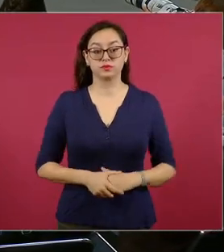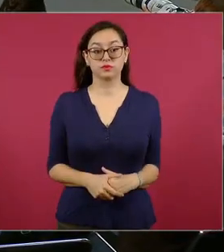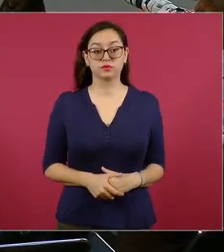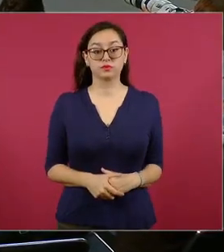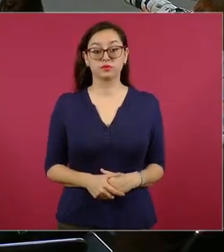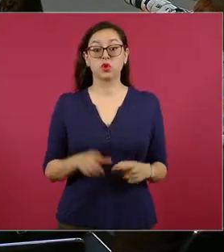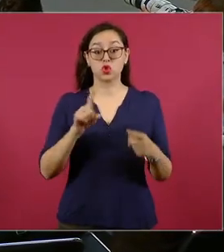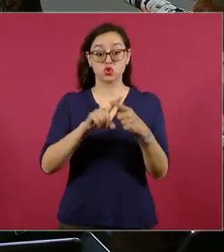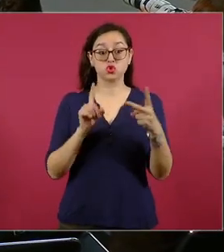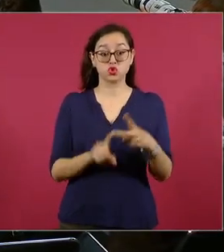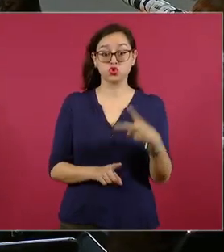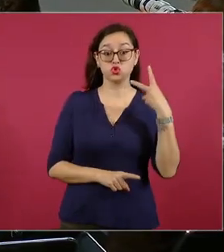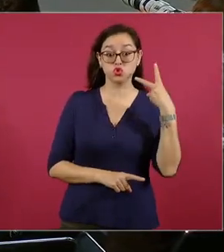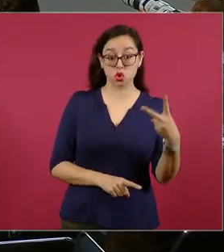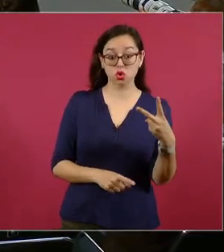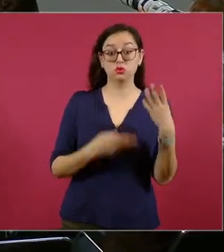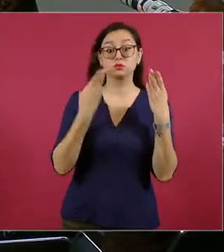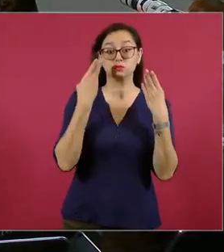Sí.